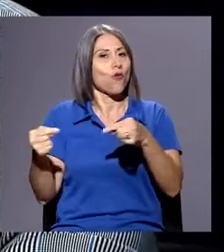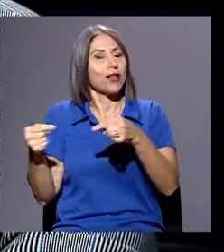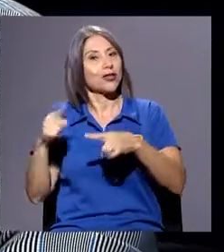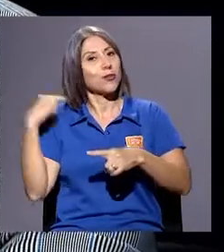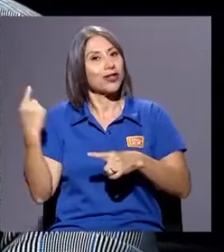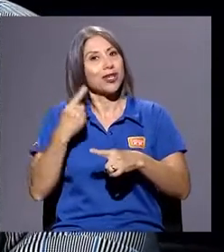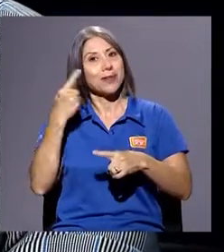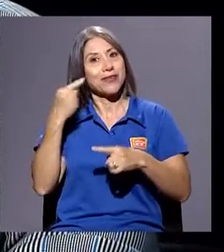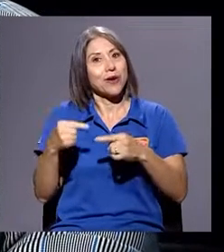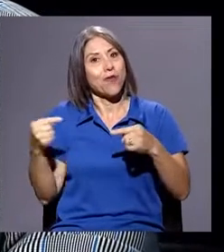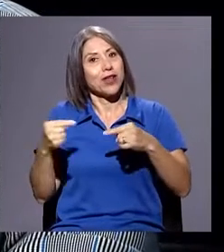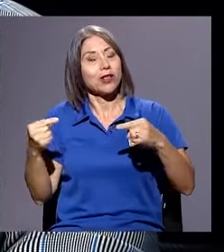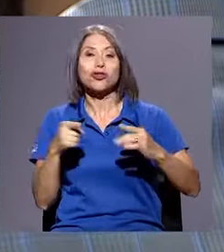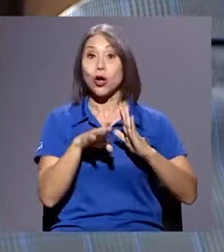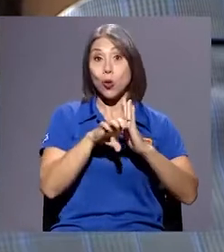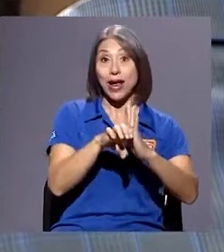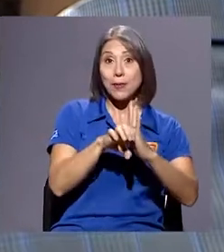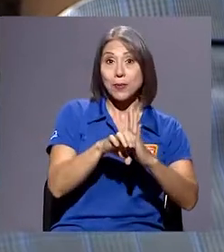Le voy a poner un ejemplo, ¿sí? Gustavo.